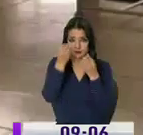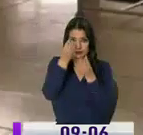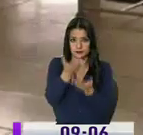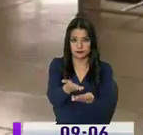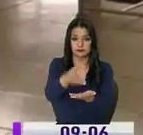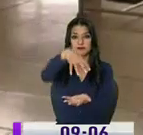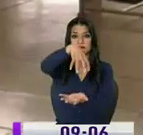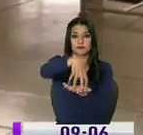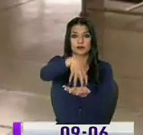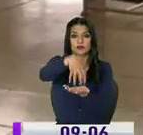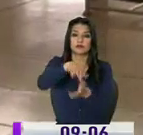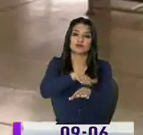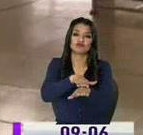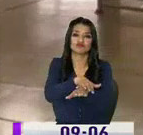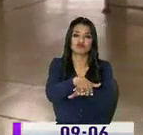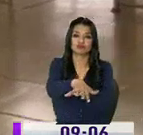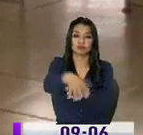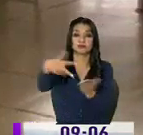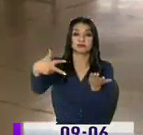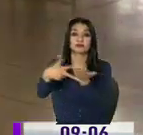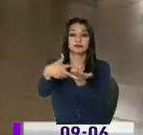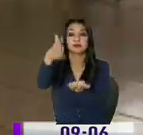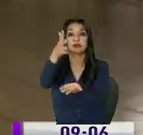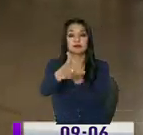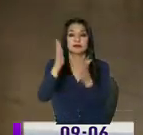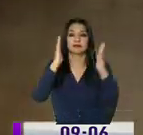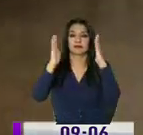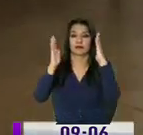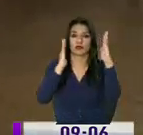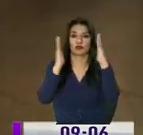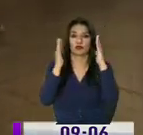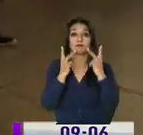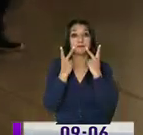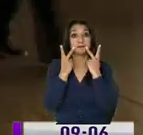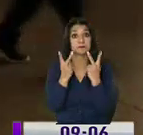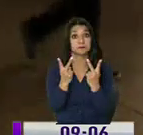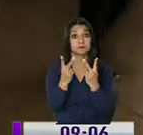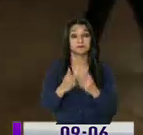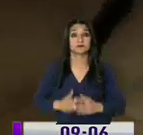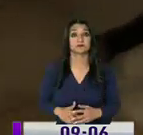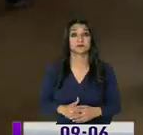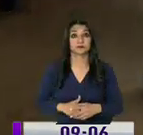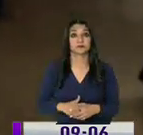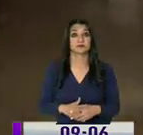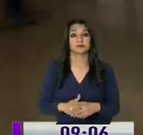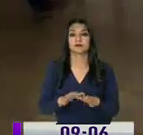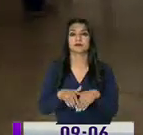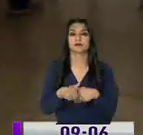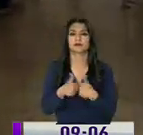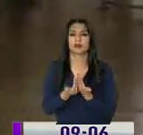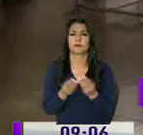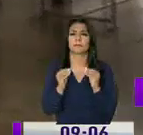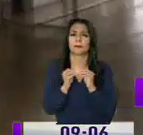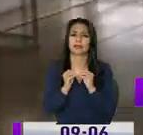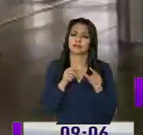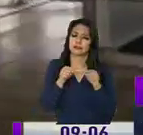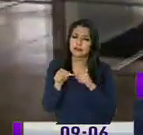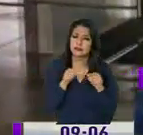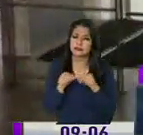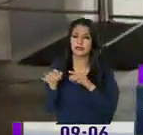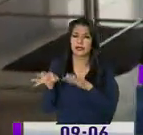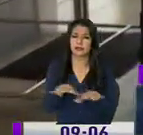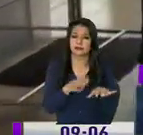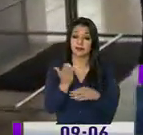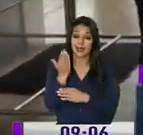la provincia de Los Ríos, esta vez en la terminal terrestre en Babahoyo. Van a observar en estos momentos como ya hay un poco más de movimiento del que